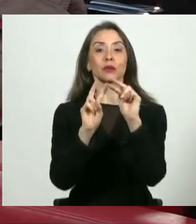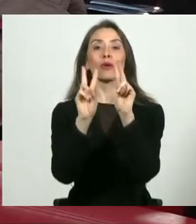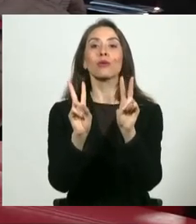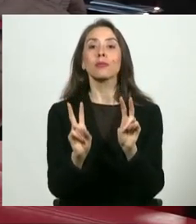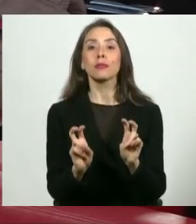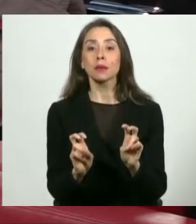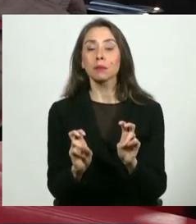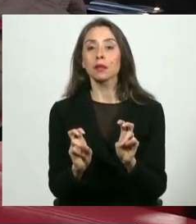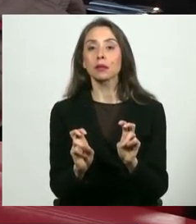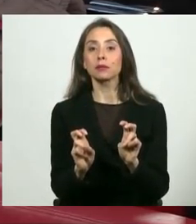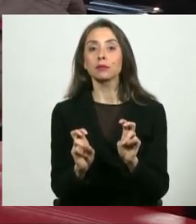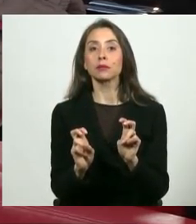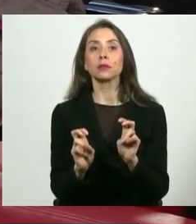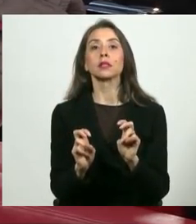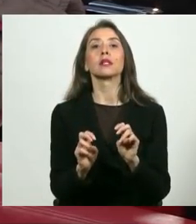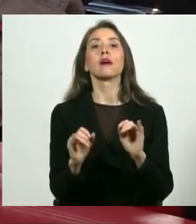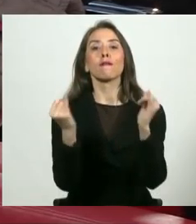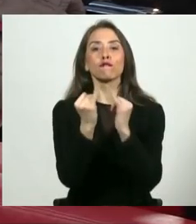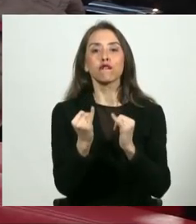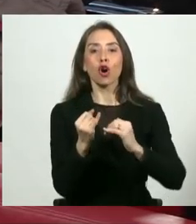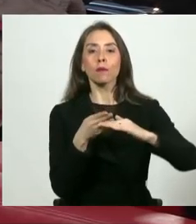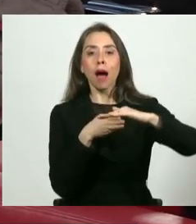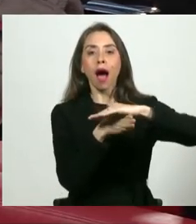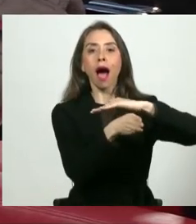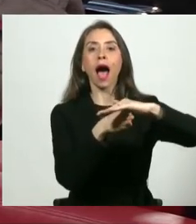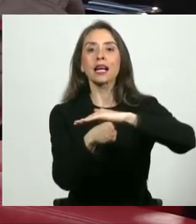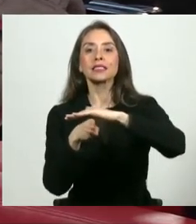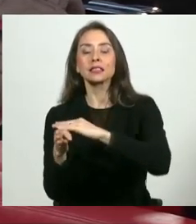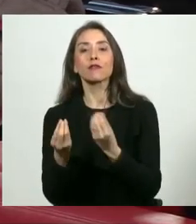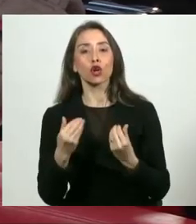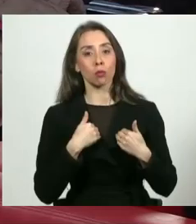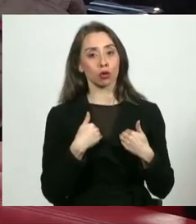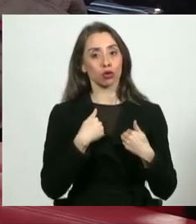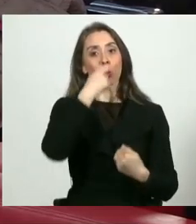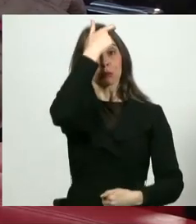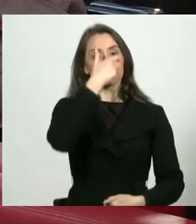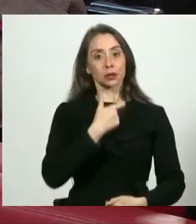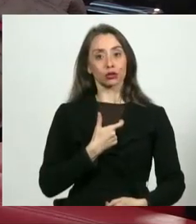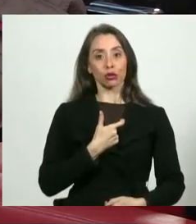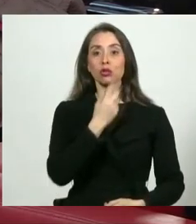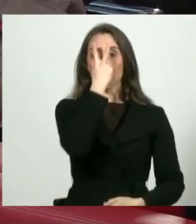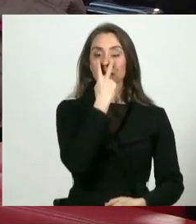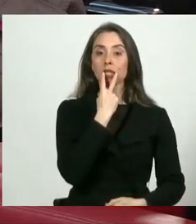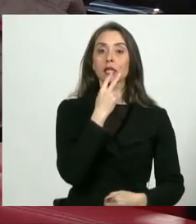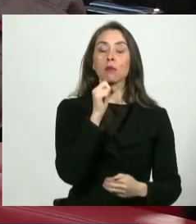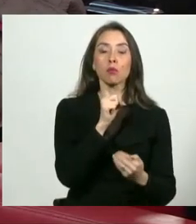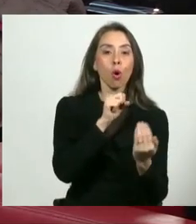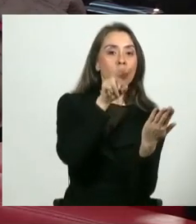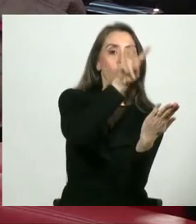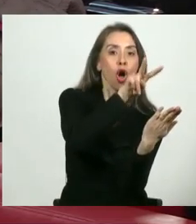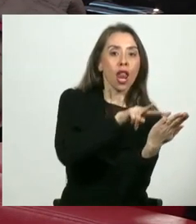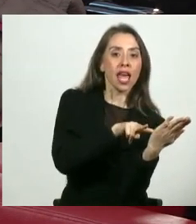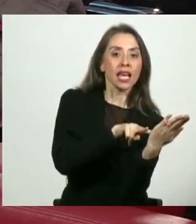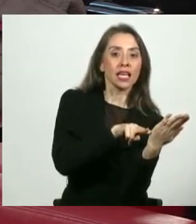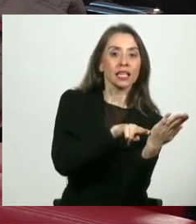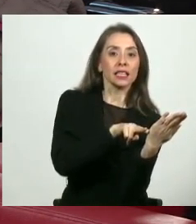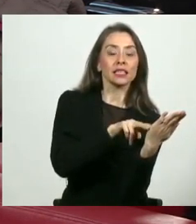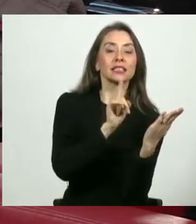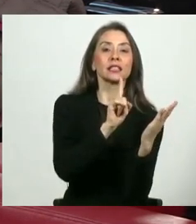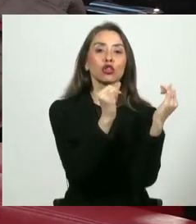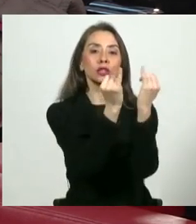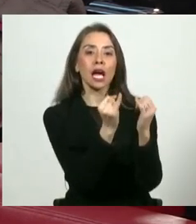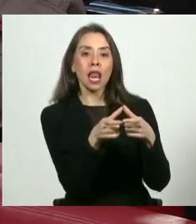de formatos accesibles. ¿Cómo yo, persona ciega, puedo leer algo si no está en un